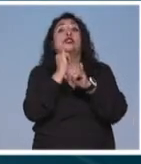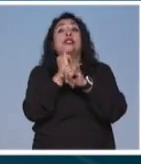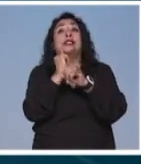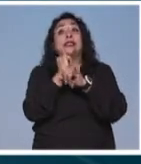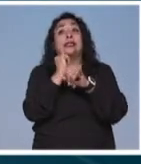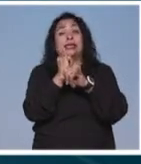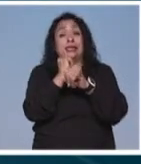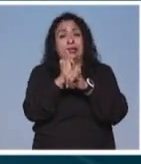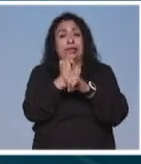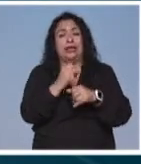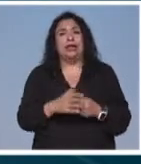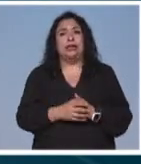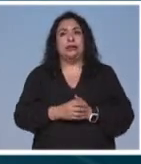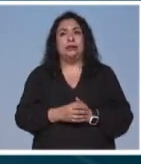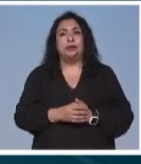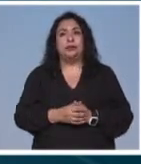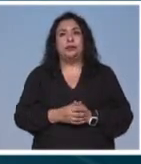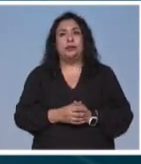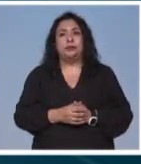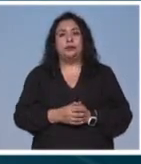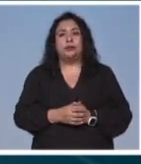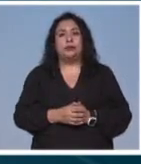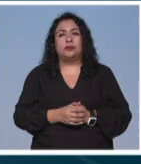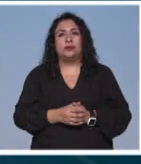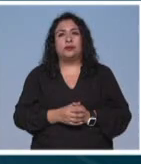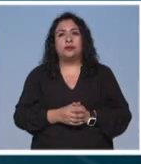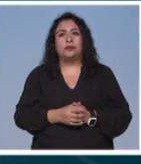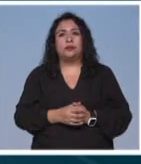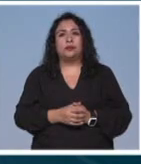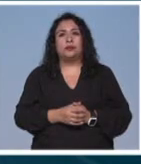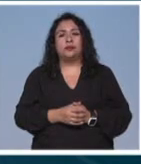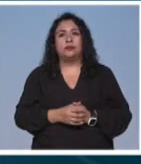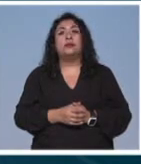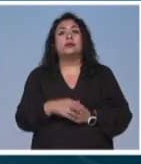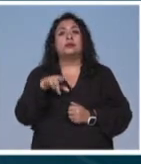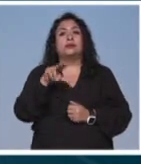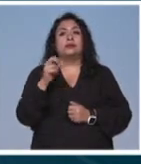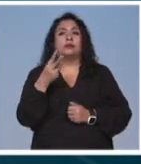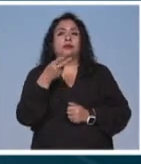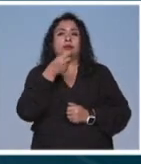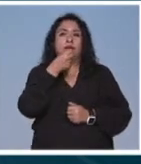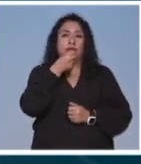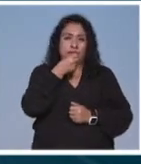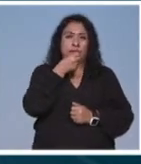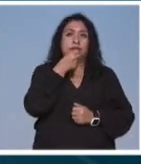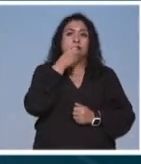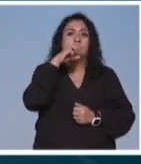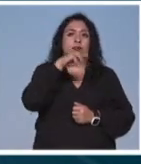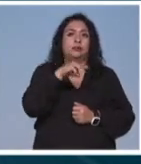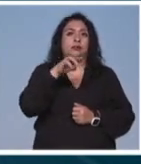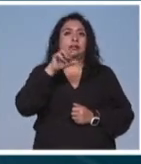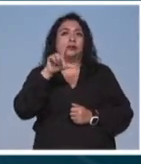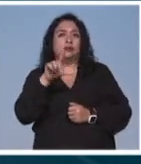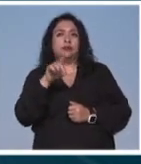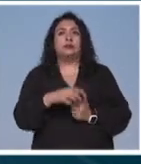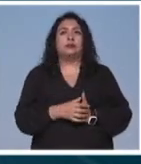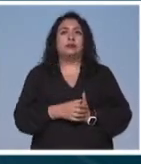aparece en pantalla. Para Noticias 22, Manuel Izardi.